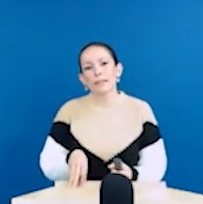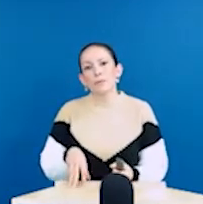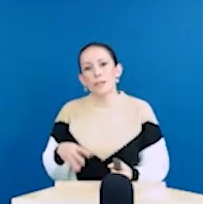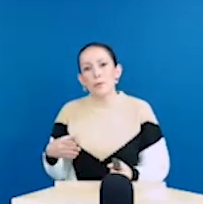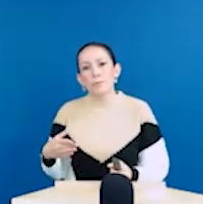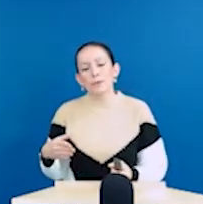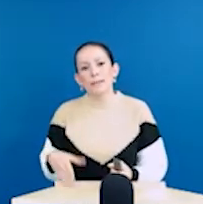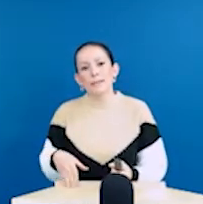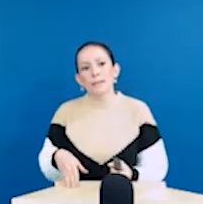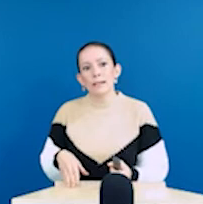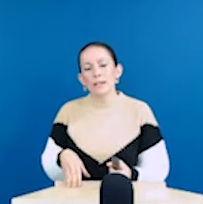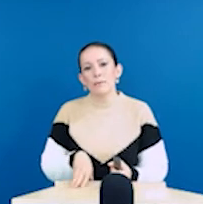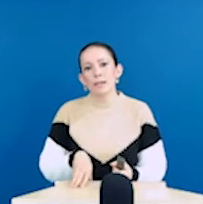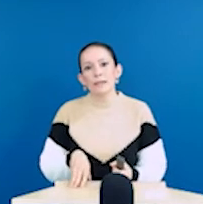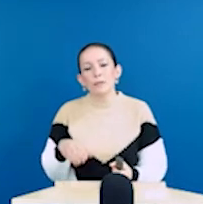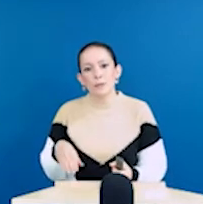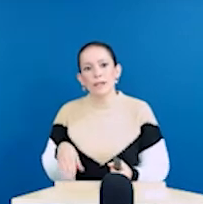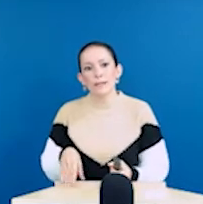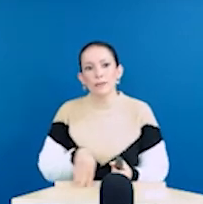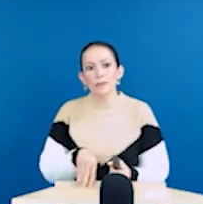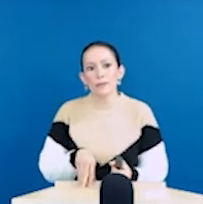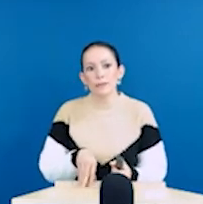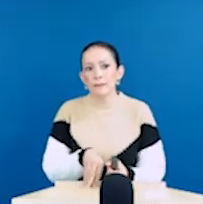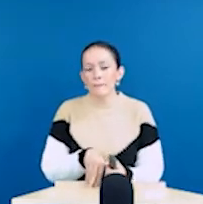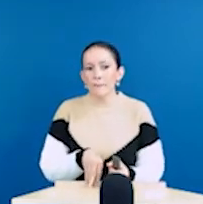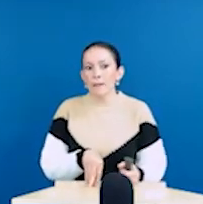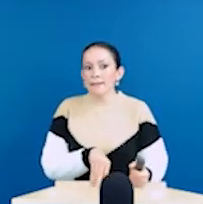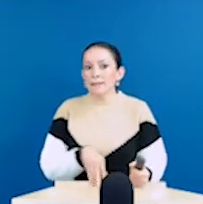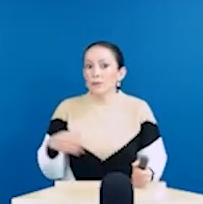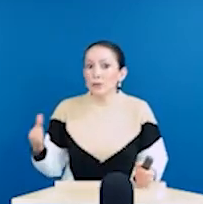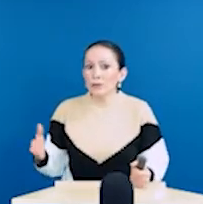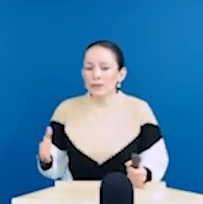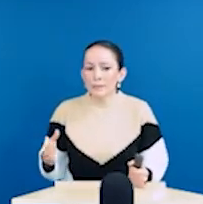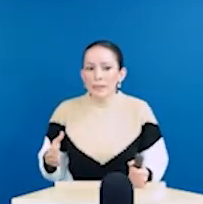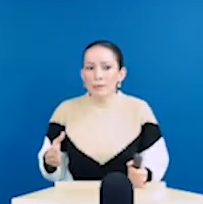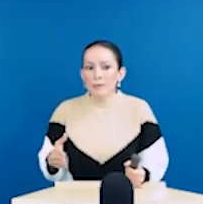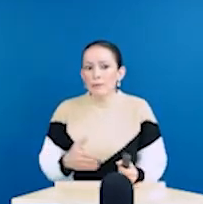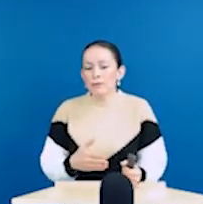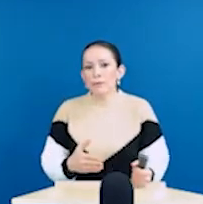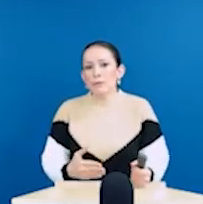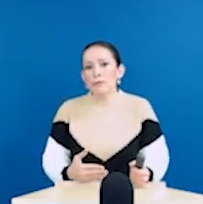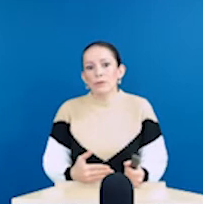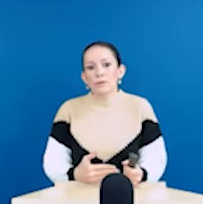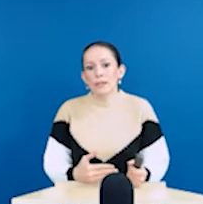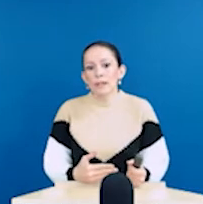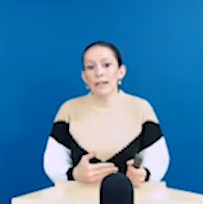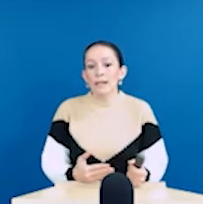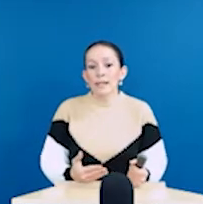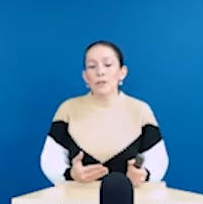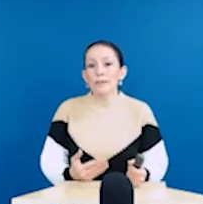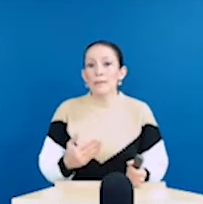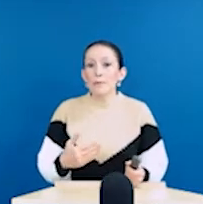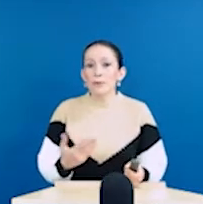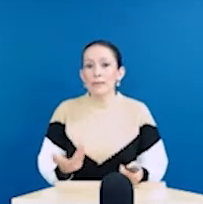porque tiene un daño importante a nivel tisular. Entonces, si son dorsos de manos, nosotros